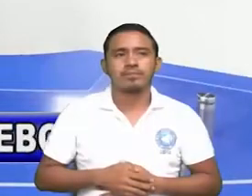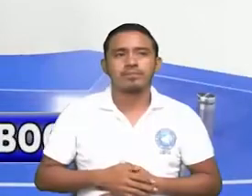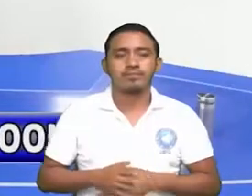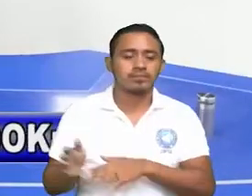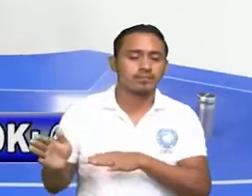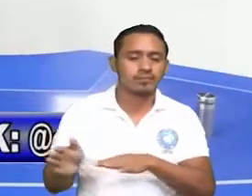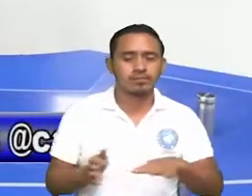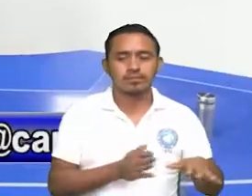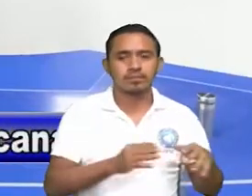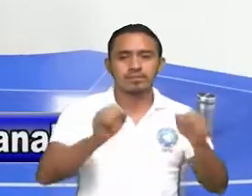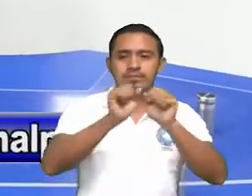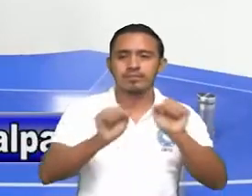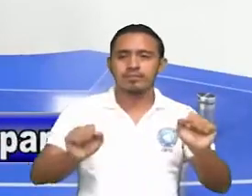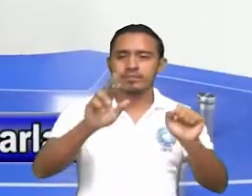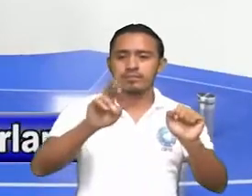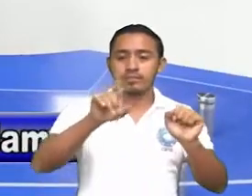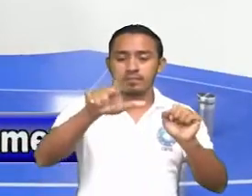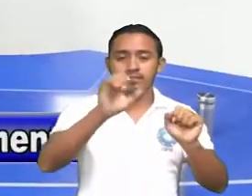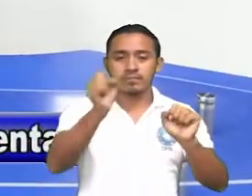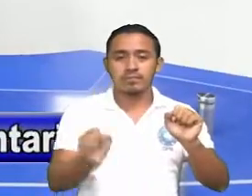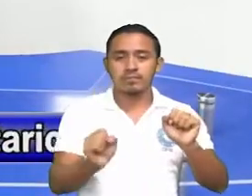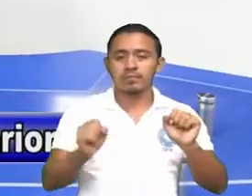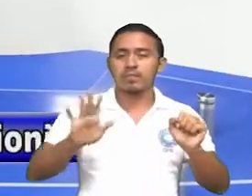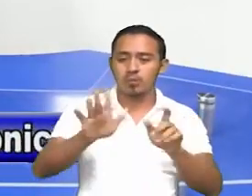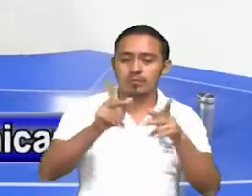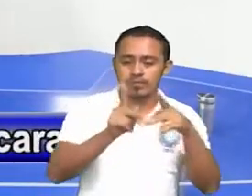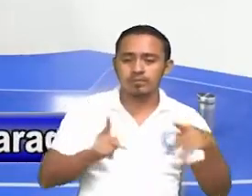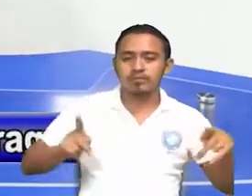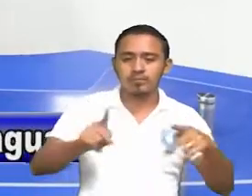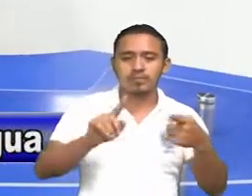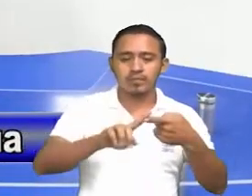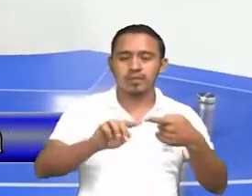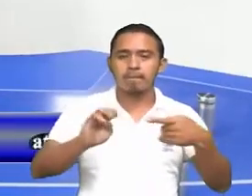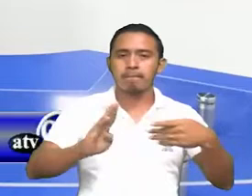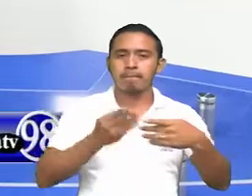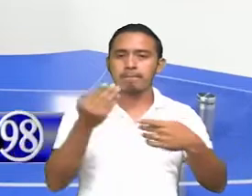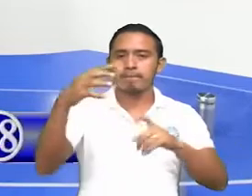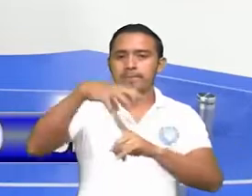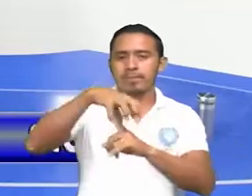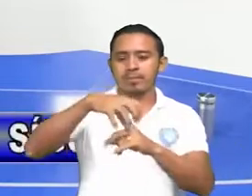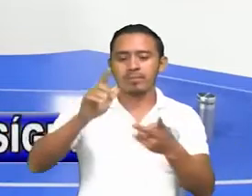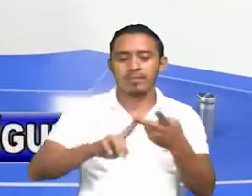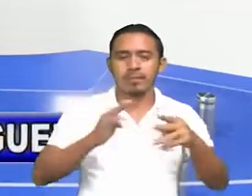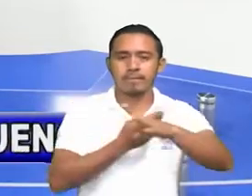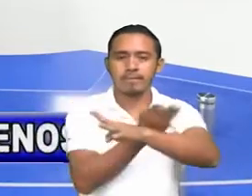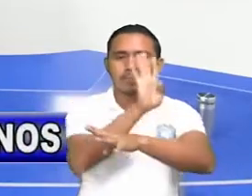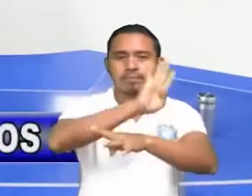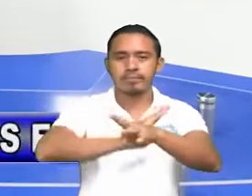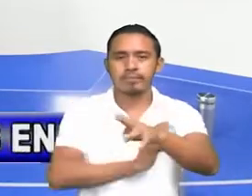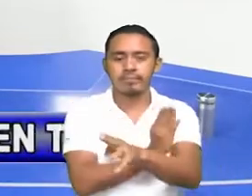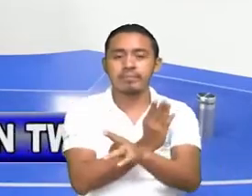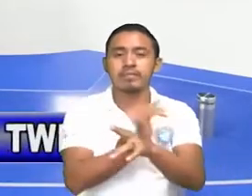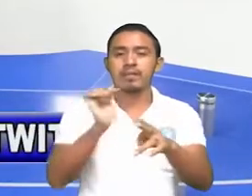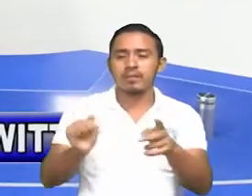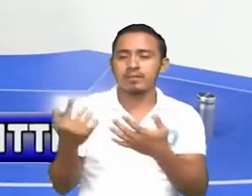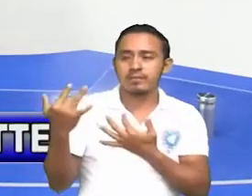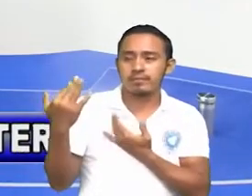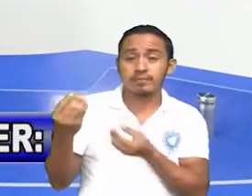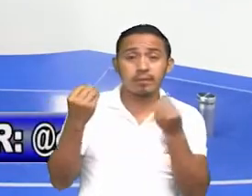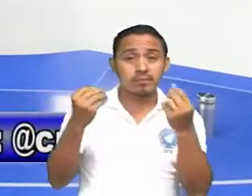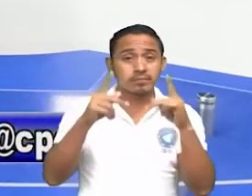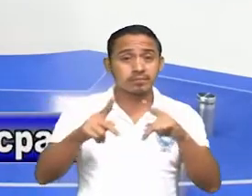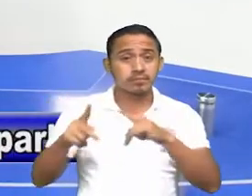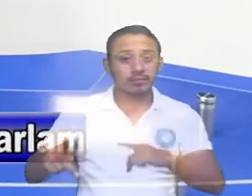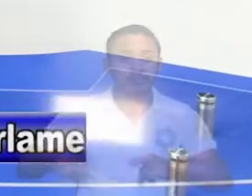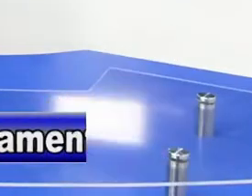Por otra parte, San Rafael del Sur y sus playas, Pochomil y Masachapa, esperan recibir el fin de semana largo a cientos de